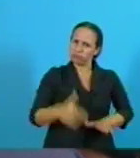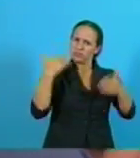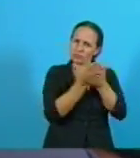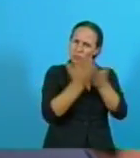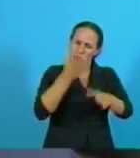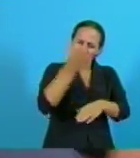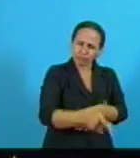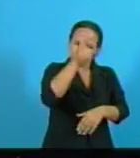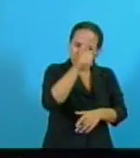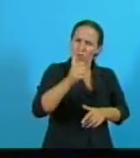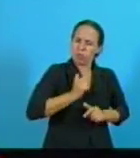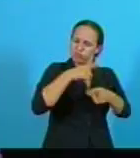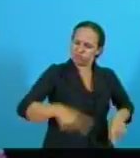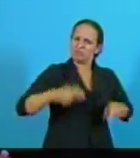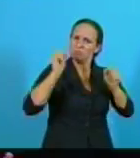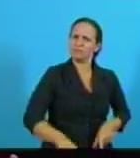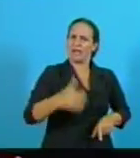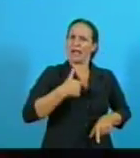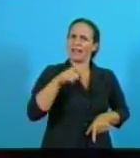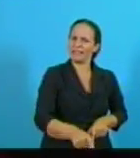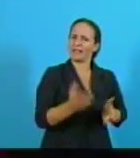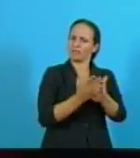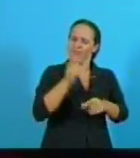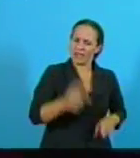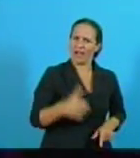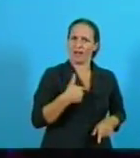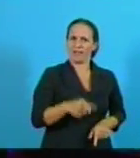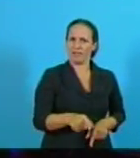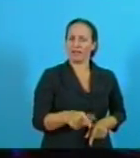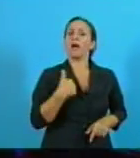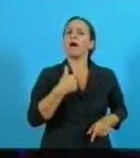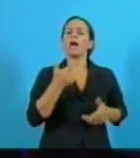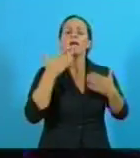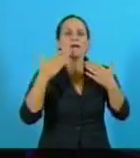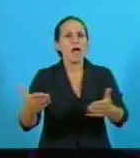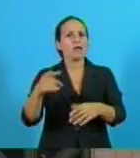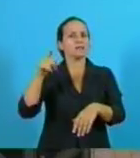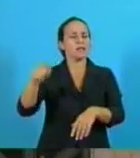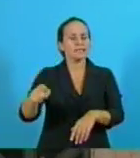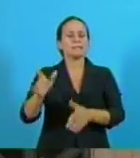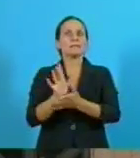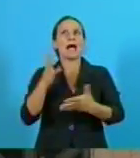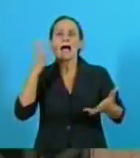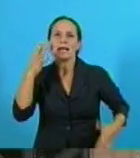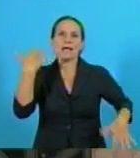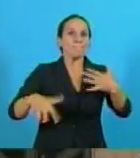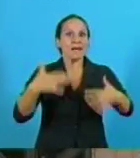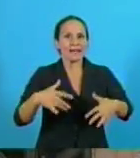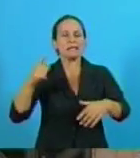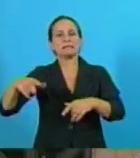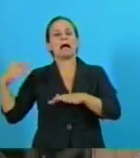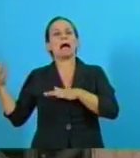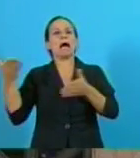argentinos aquí en la Argentina. Agradecer también la asistencia en la emergencia que tuvieron las